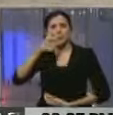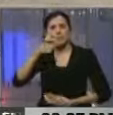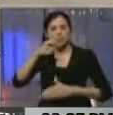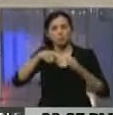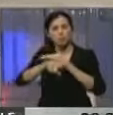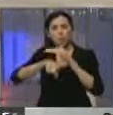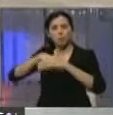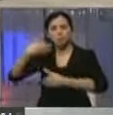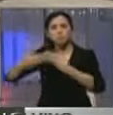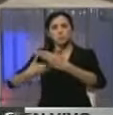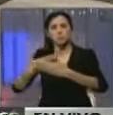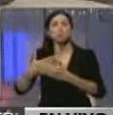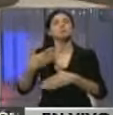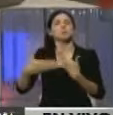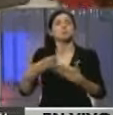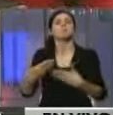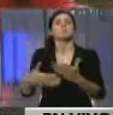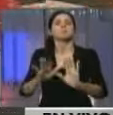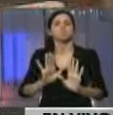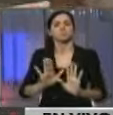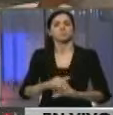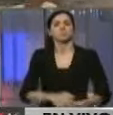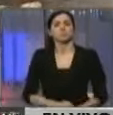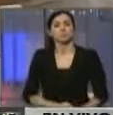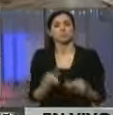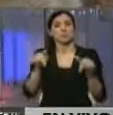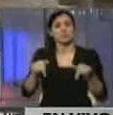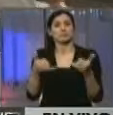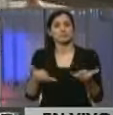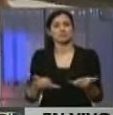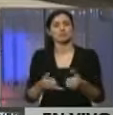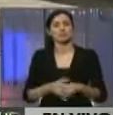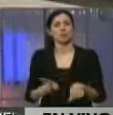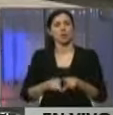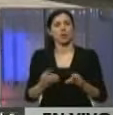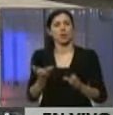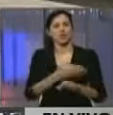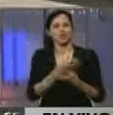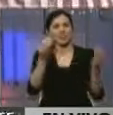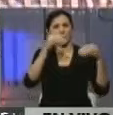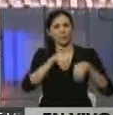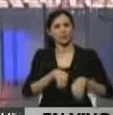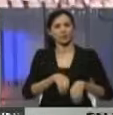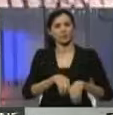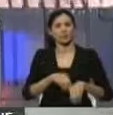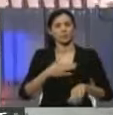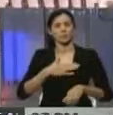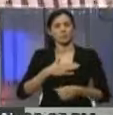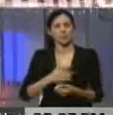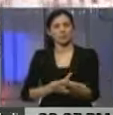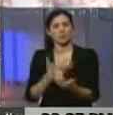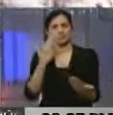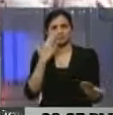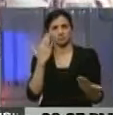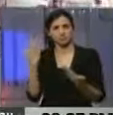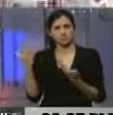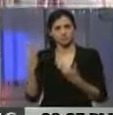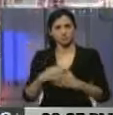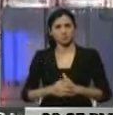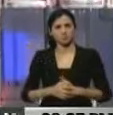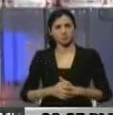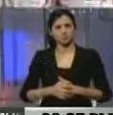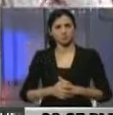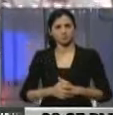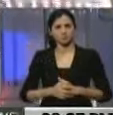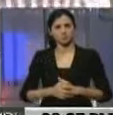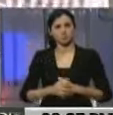poco a poco voy lejos. Y desde ya, como hemos coordinado, hermanos, ahí están, miren, pueden ver la pantalla, pueden